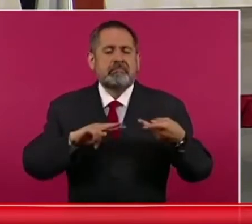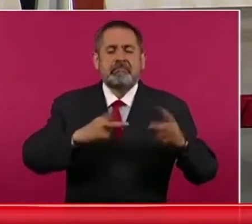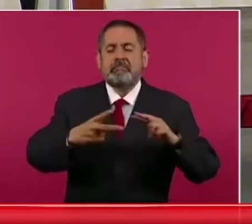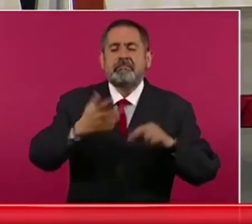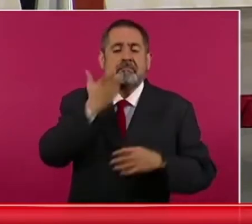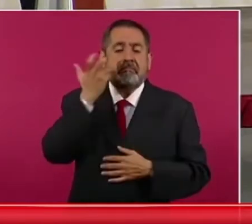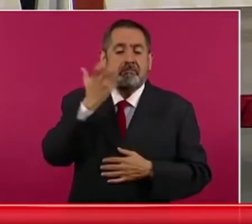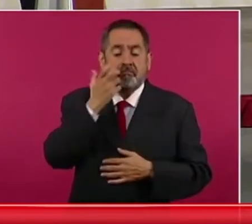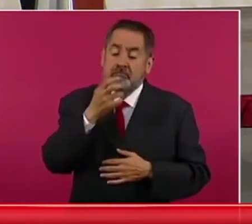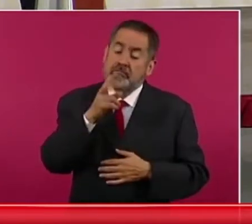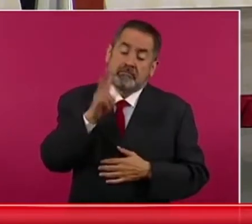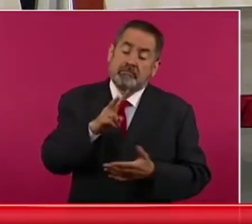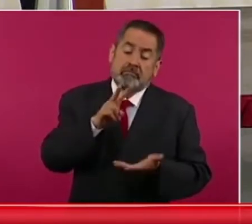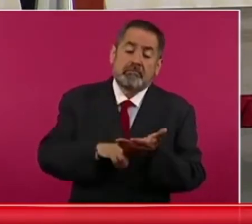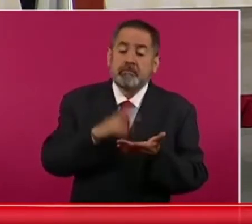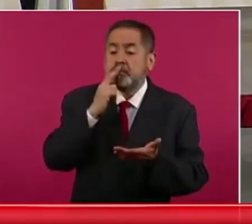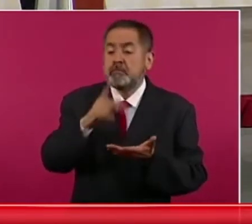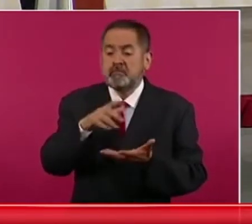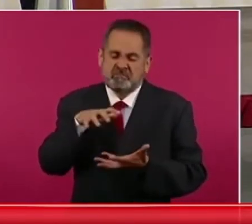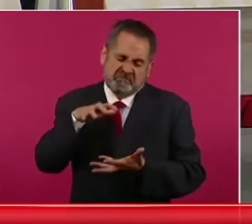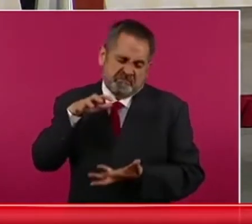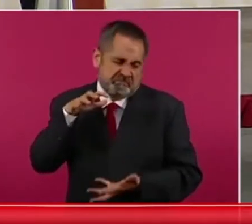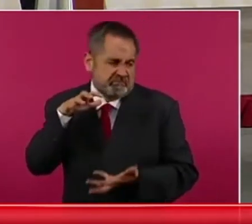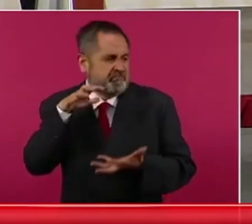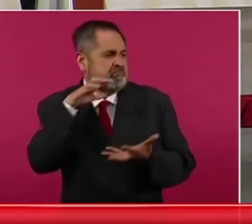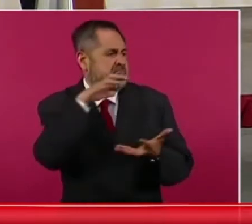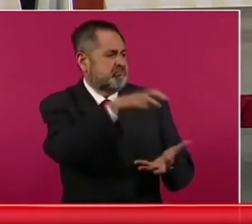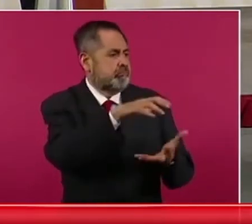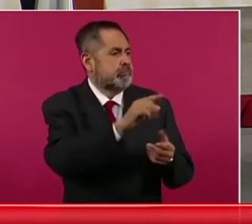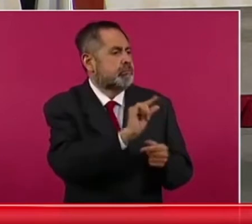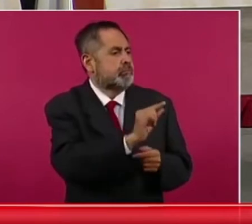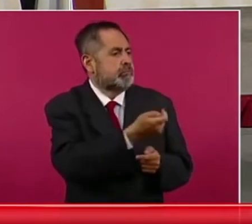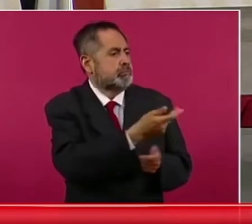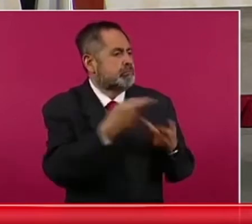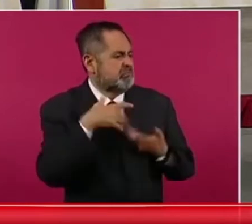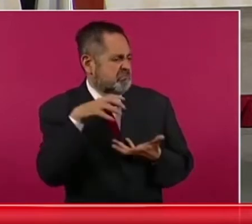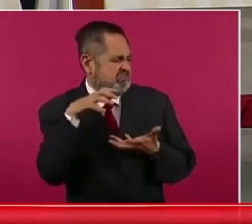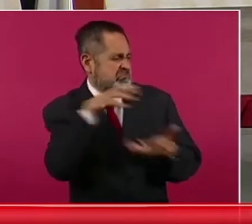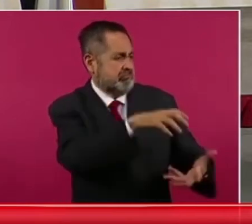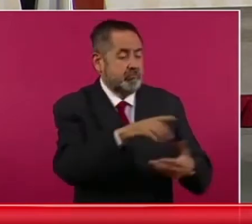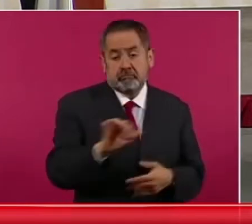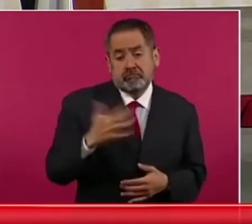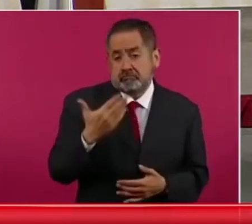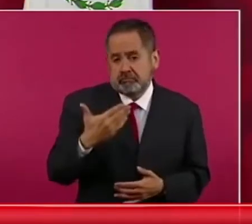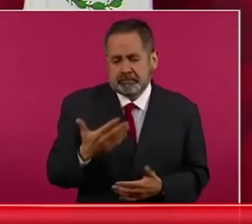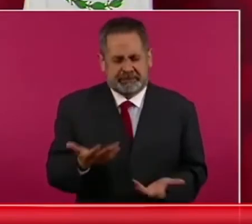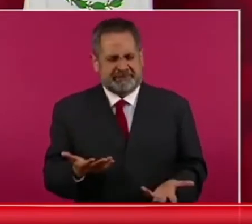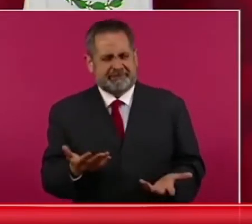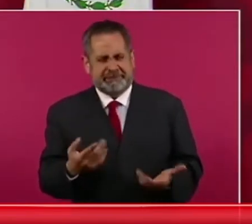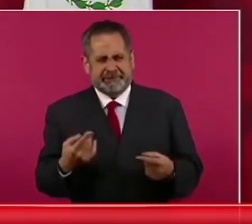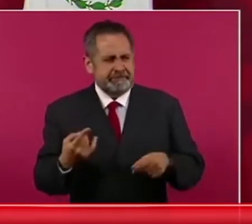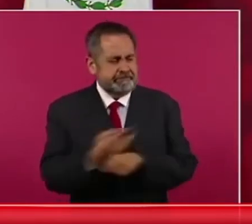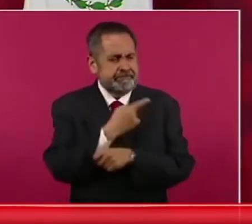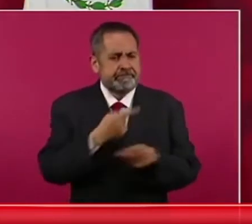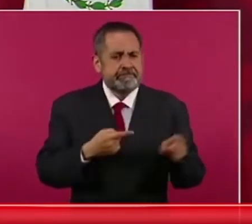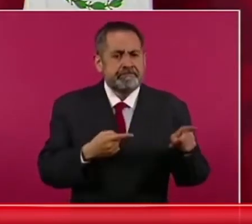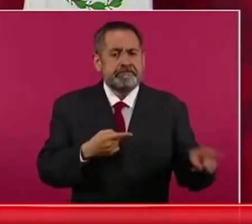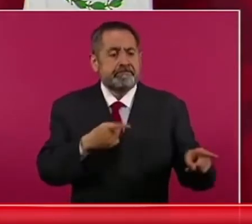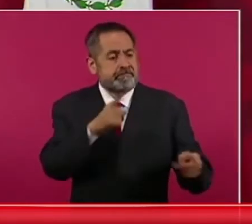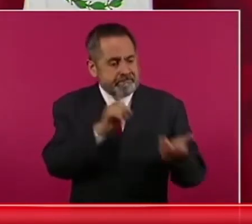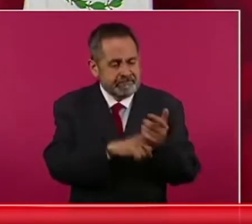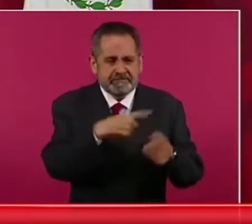rescate a lo mucho que se entrega a las minorías rapaces. Son ellos los que tienen mucho